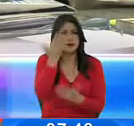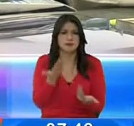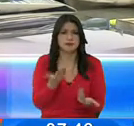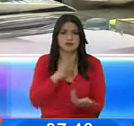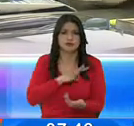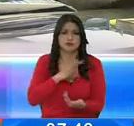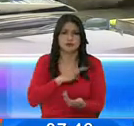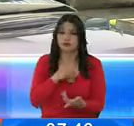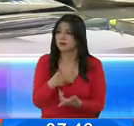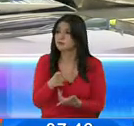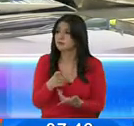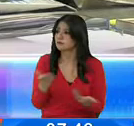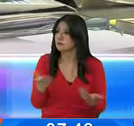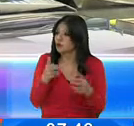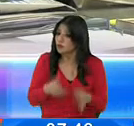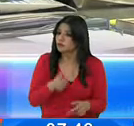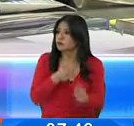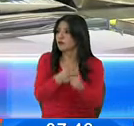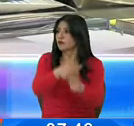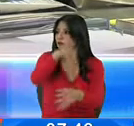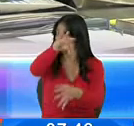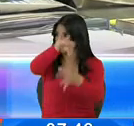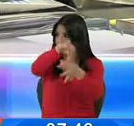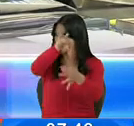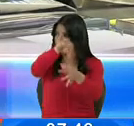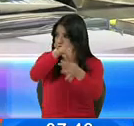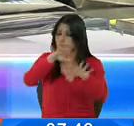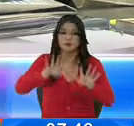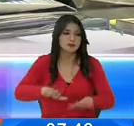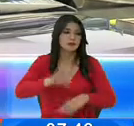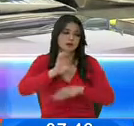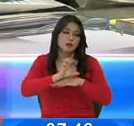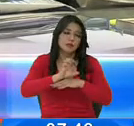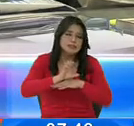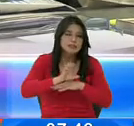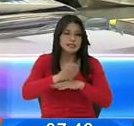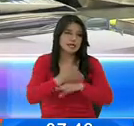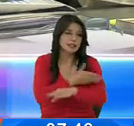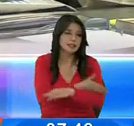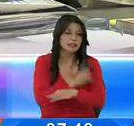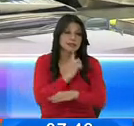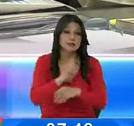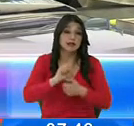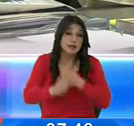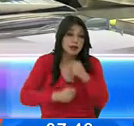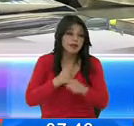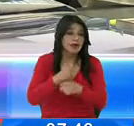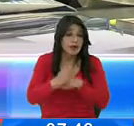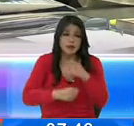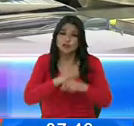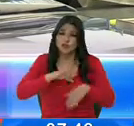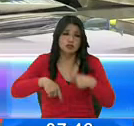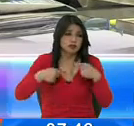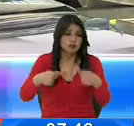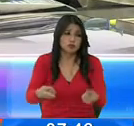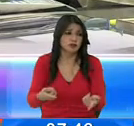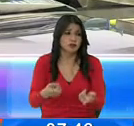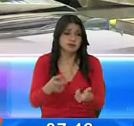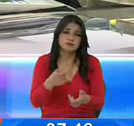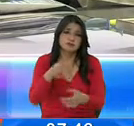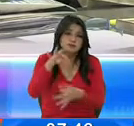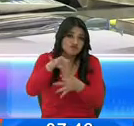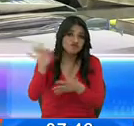ya están en el patín electoral y si en el ecuador es increíble no pero se dice que todos los años son electorales todos un electoral después porque